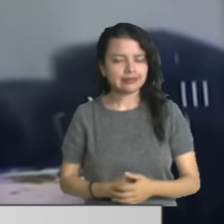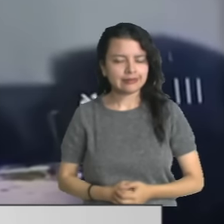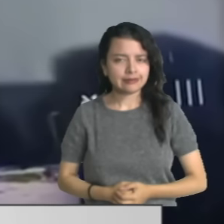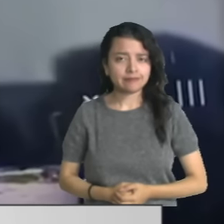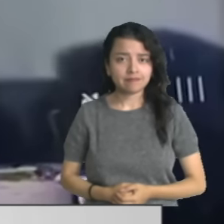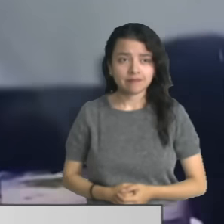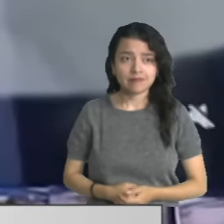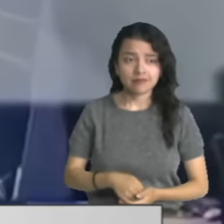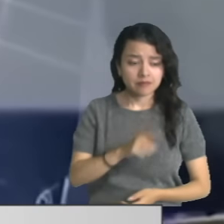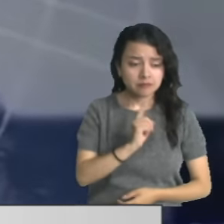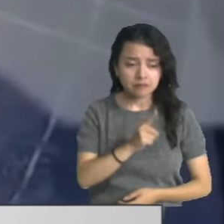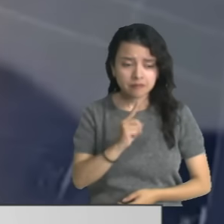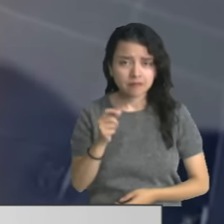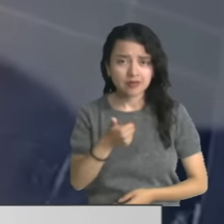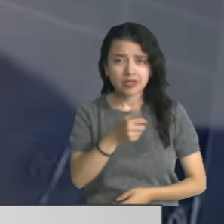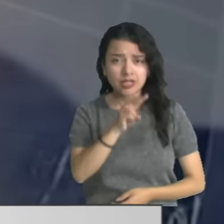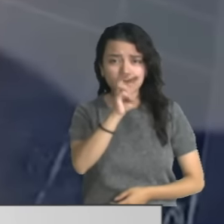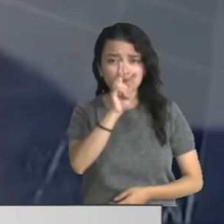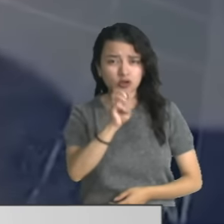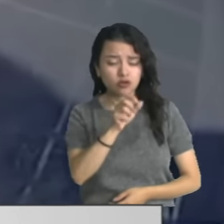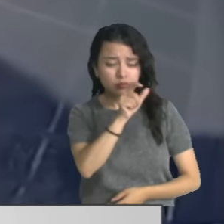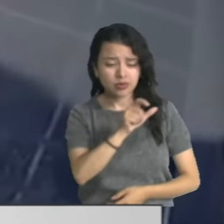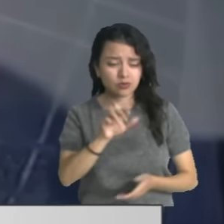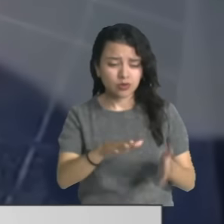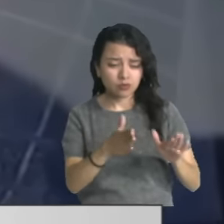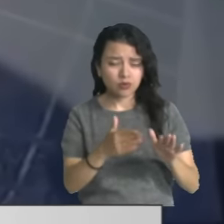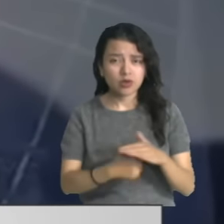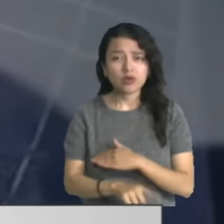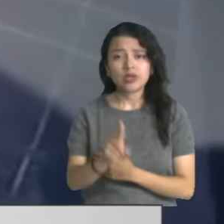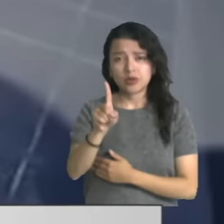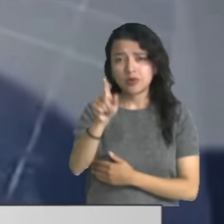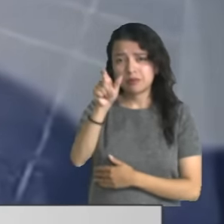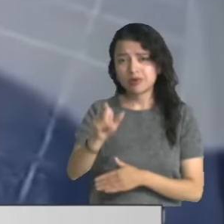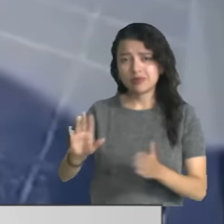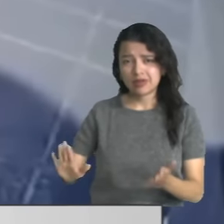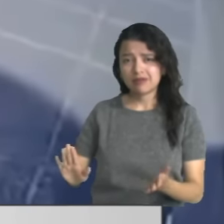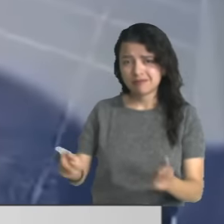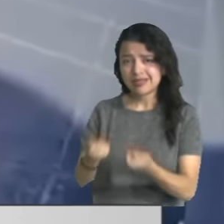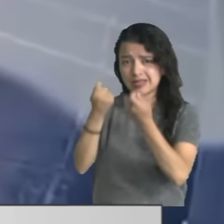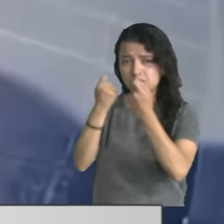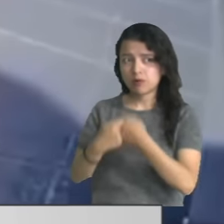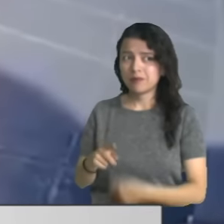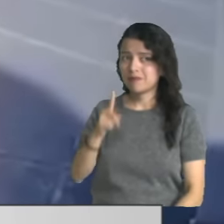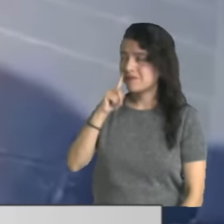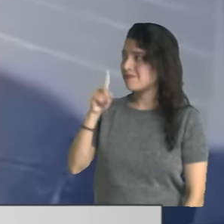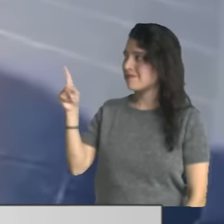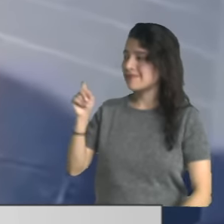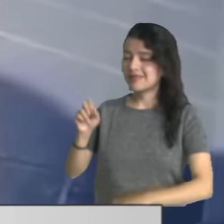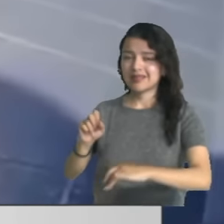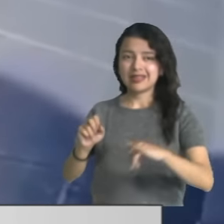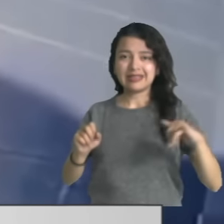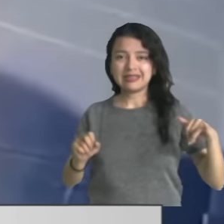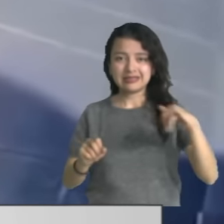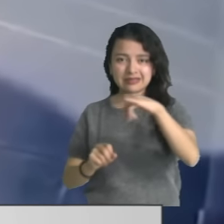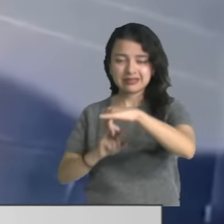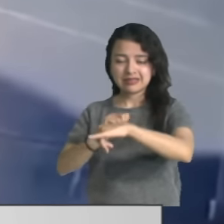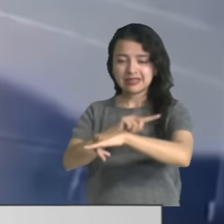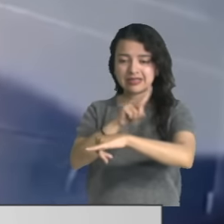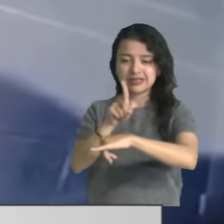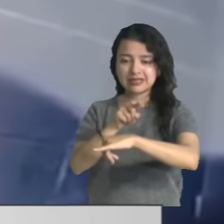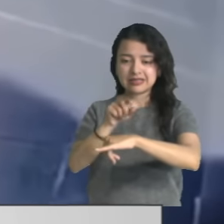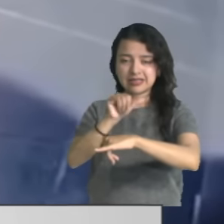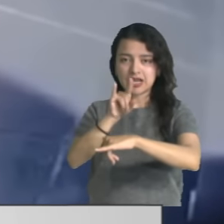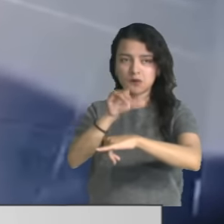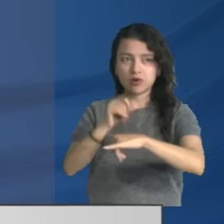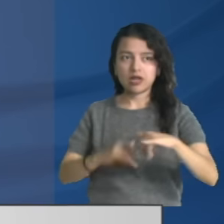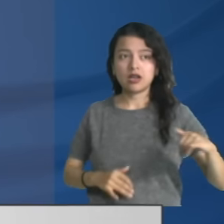personas murieron y solo una persona sobrevivió cuando un pequeño avión de pasajeros perteneciente a Saurya Airlines de Nepal se estrelló y